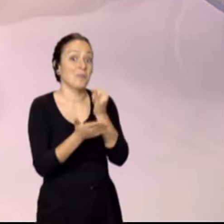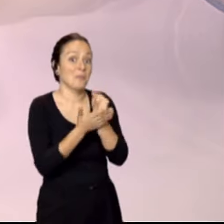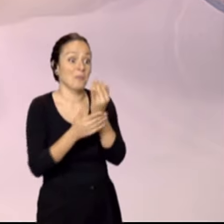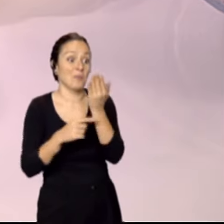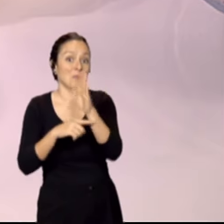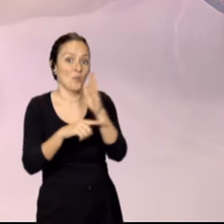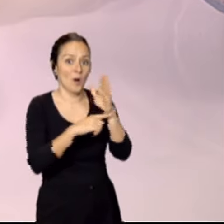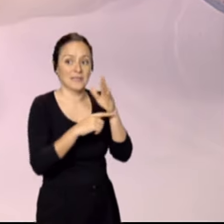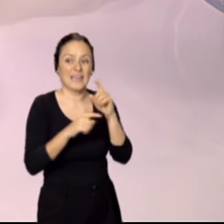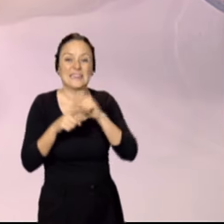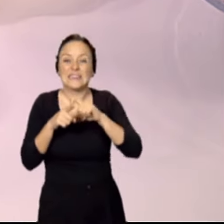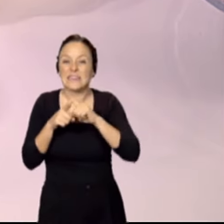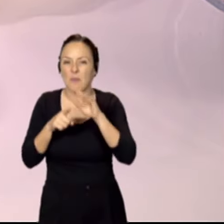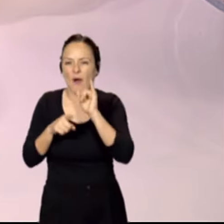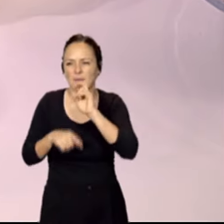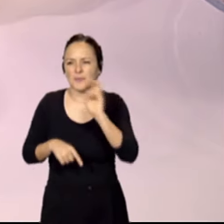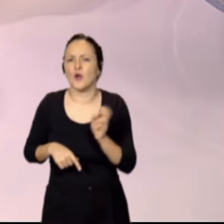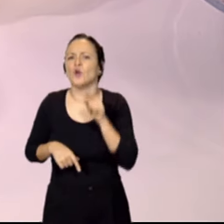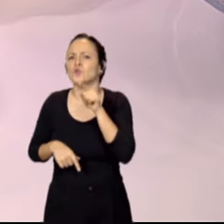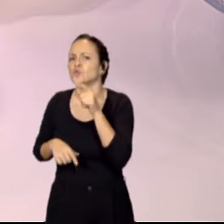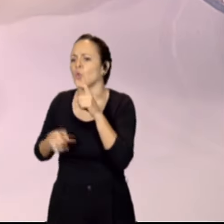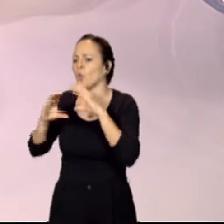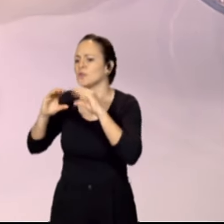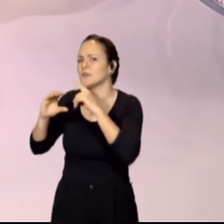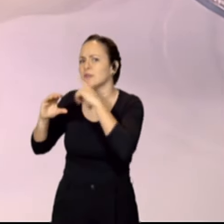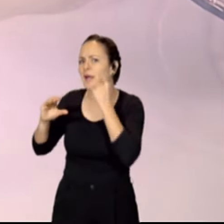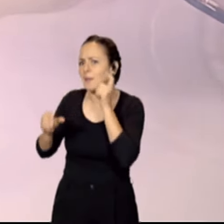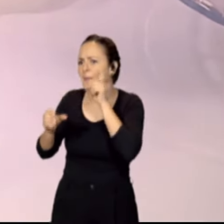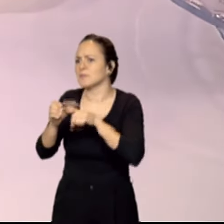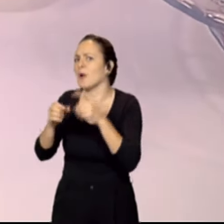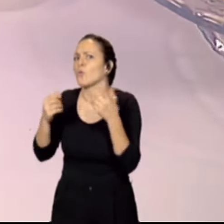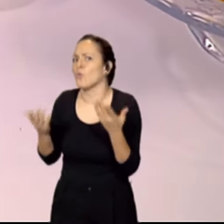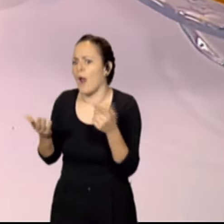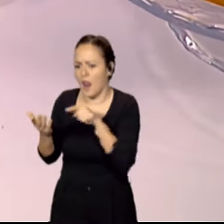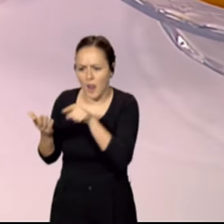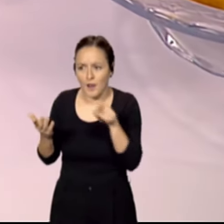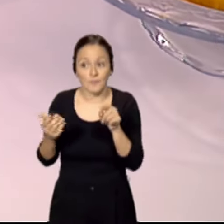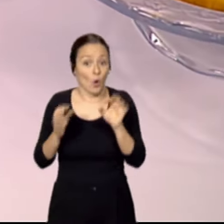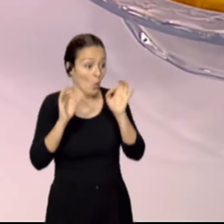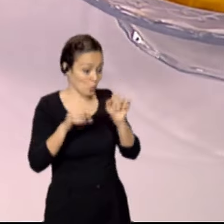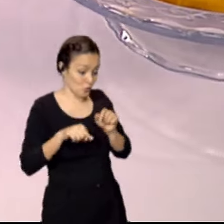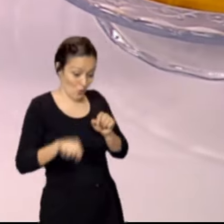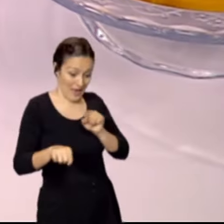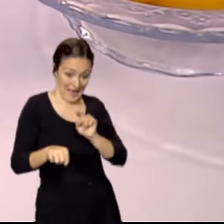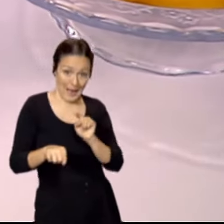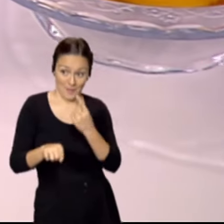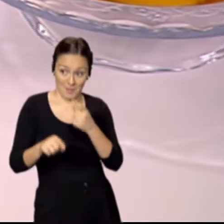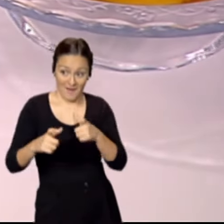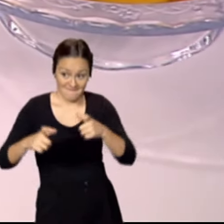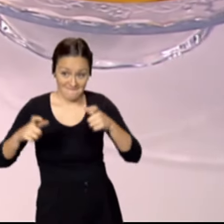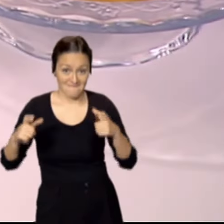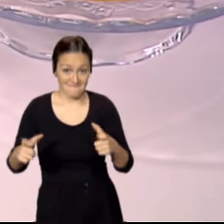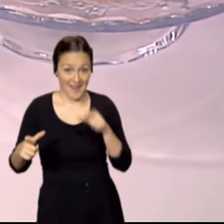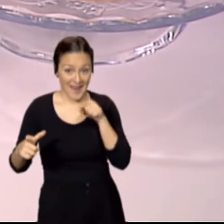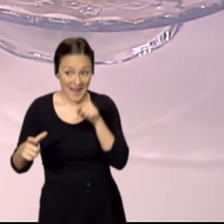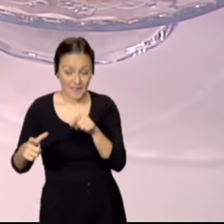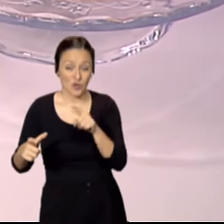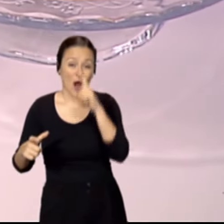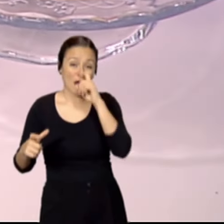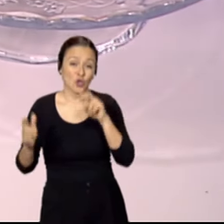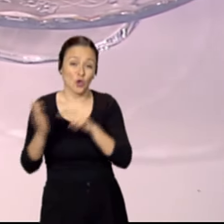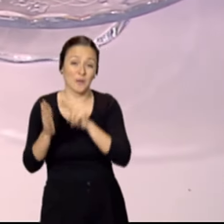tipos de tarta de queso con qué tarta participaste en el concurso con esta eh con la primera que sacamos con la que comenzamos en la andadura en el año